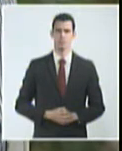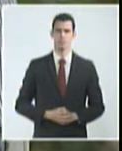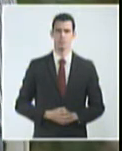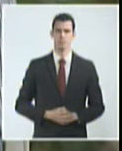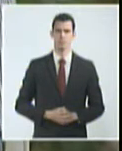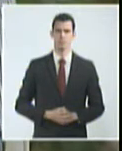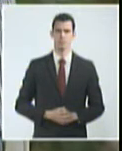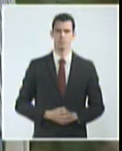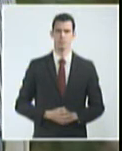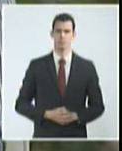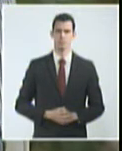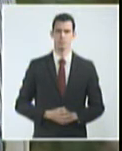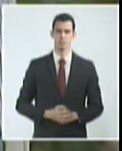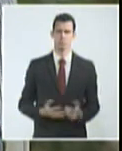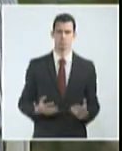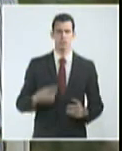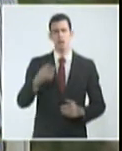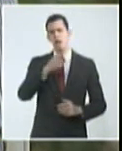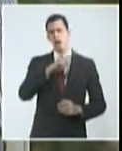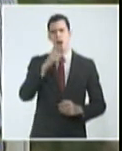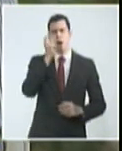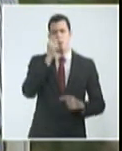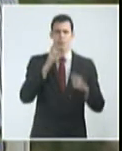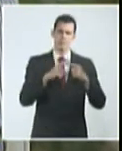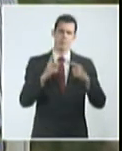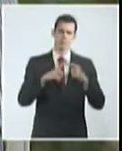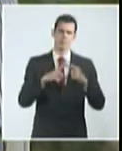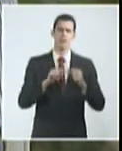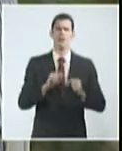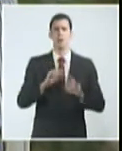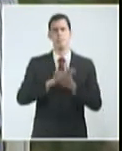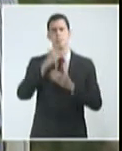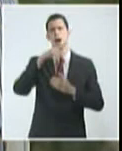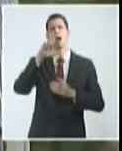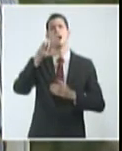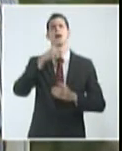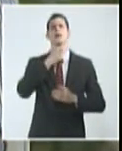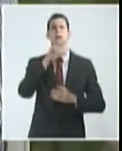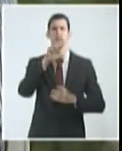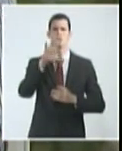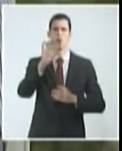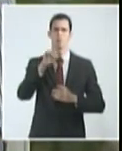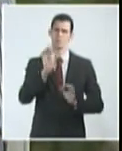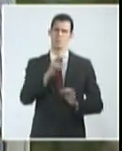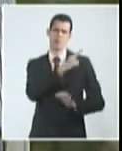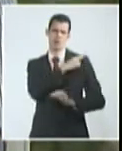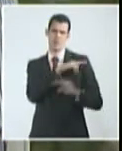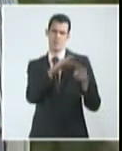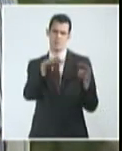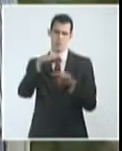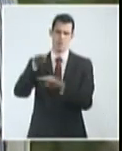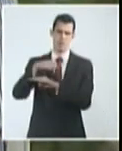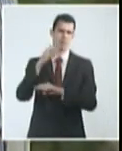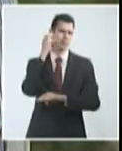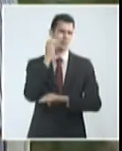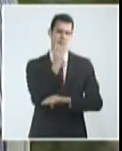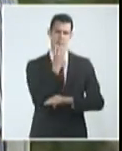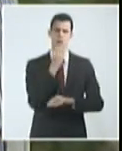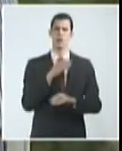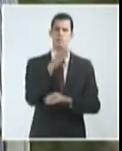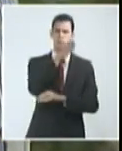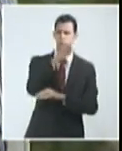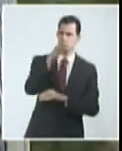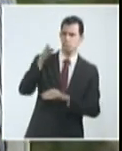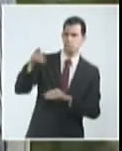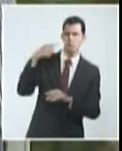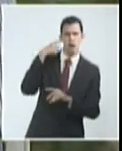Ayer Marrero hacía un recorrido, el primer ministro hacía un recorrido por los aeropuertos para ver también cómo se iba